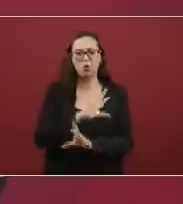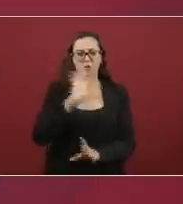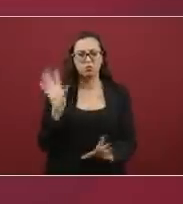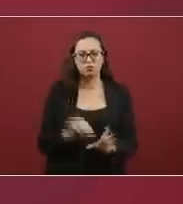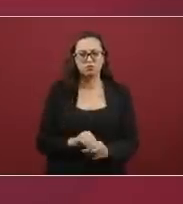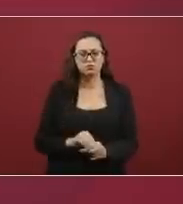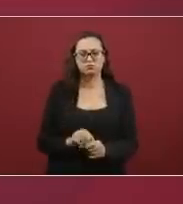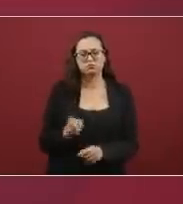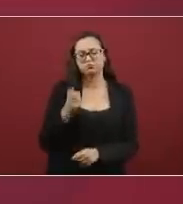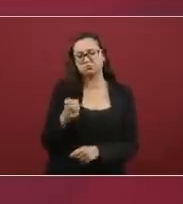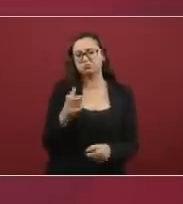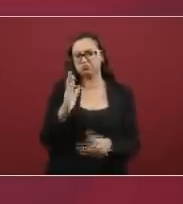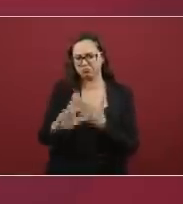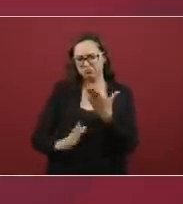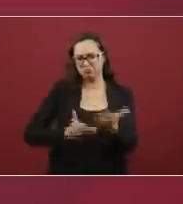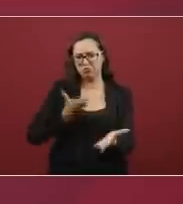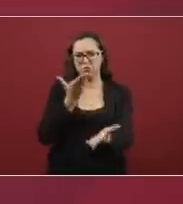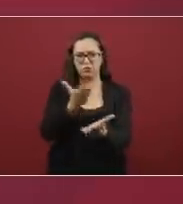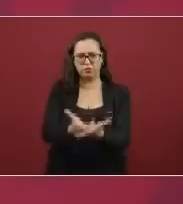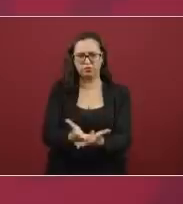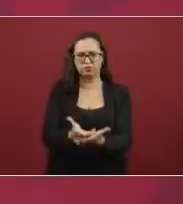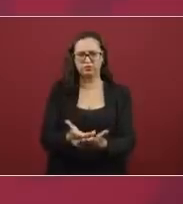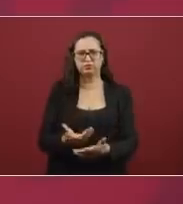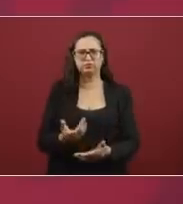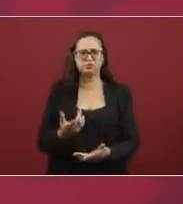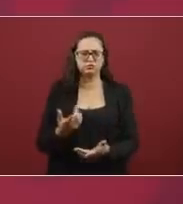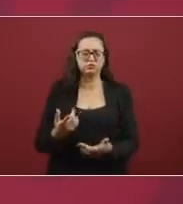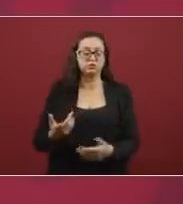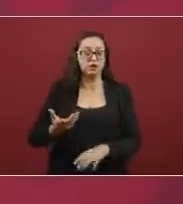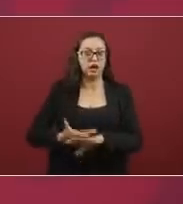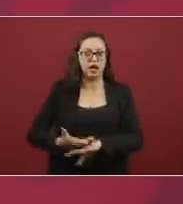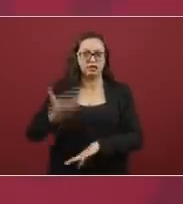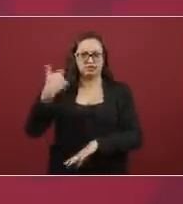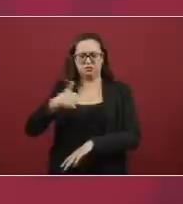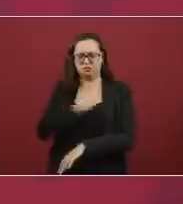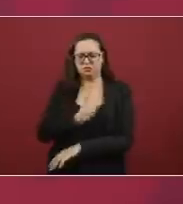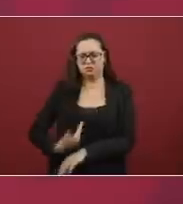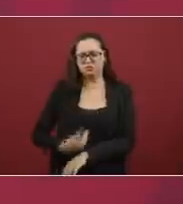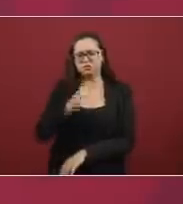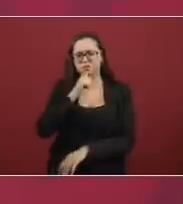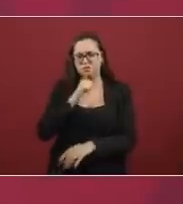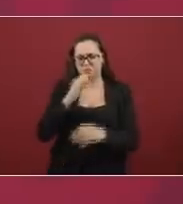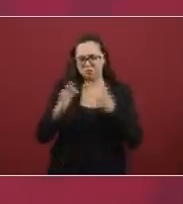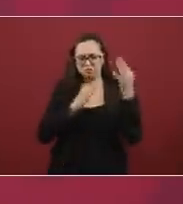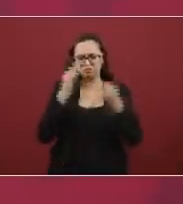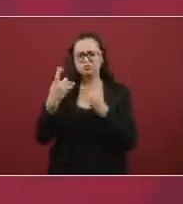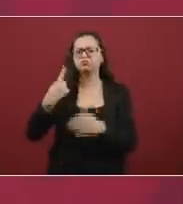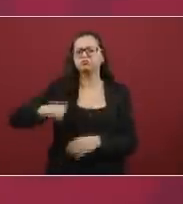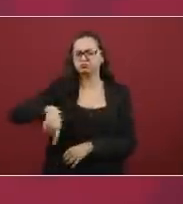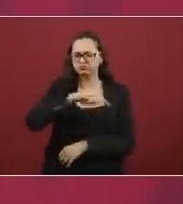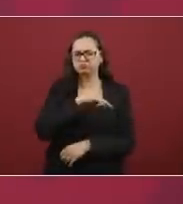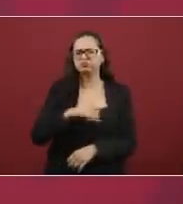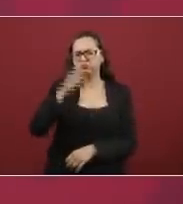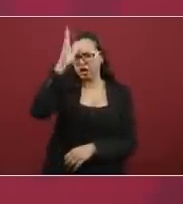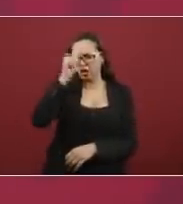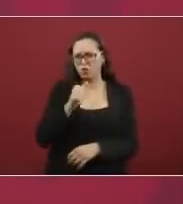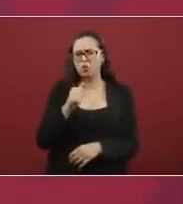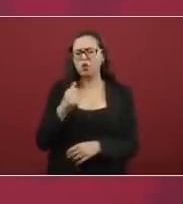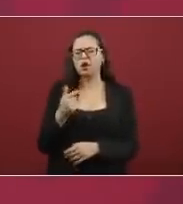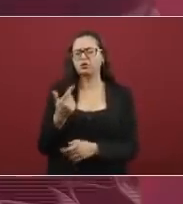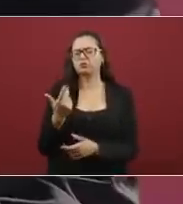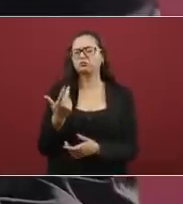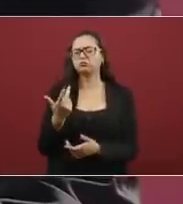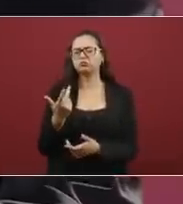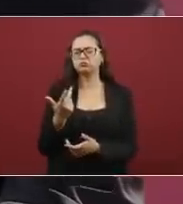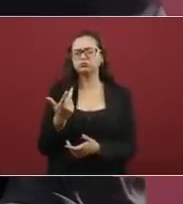lo asumimos desde la campaña, lo defendimos en